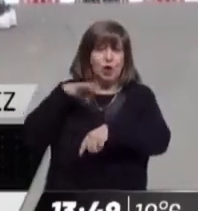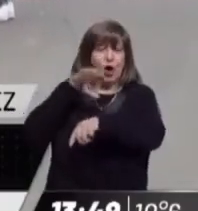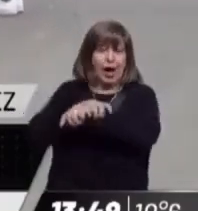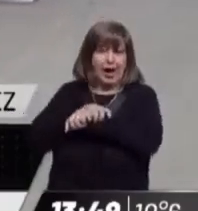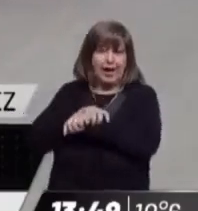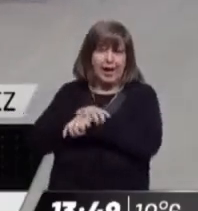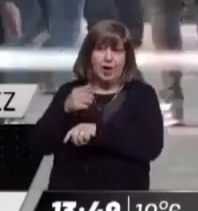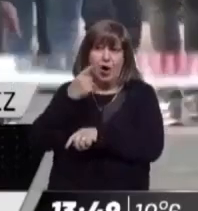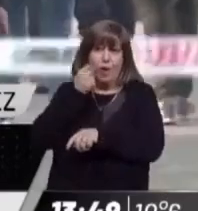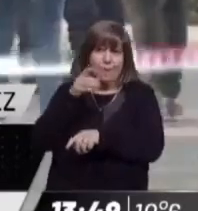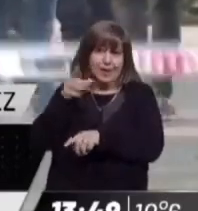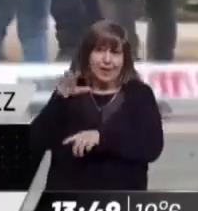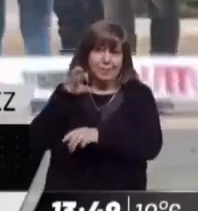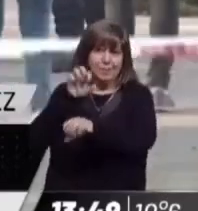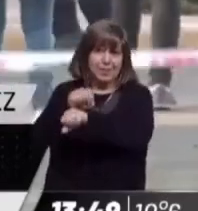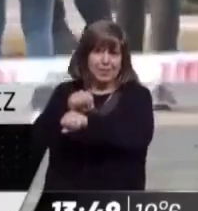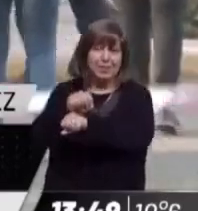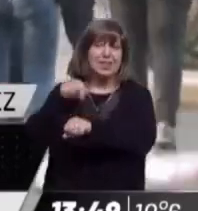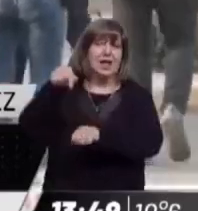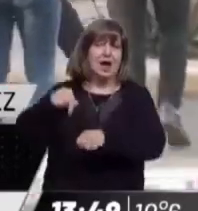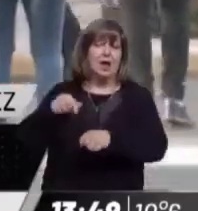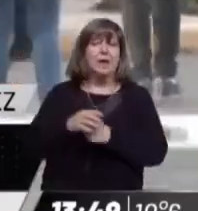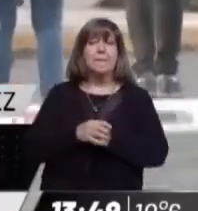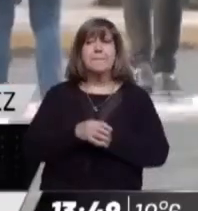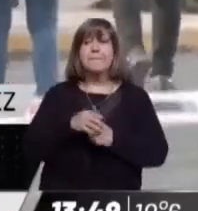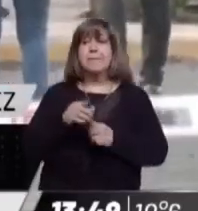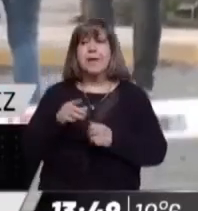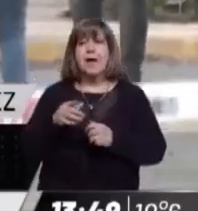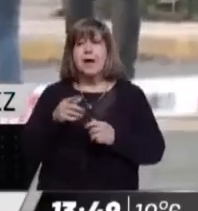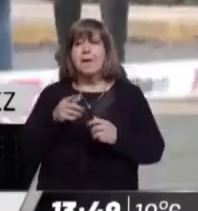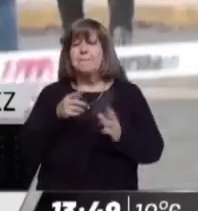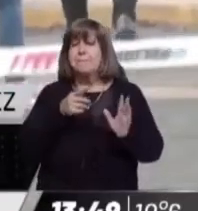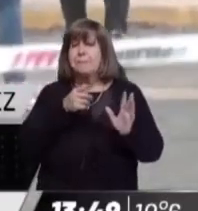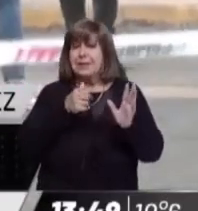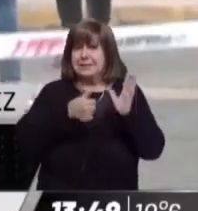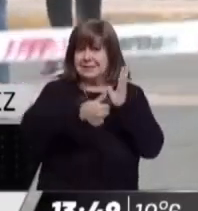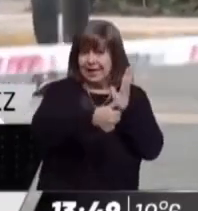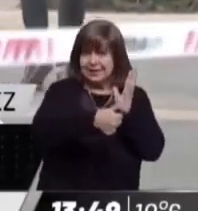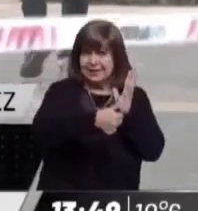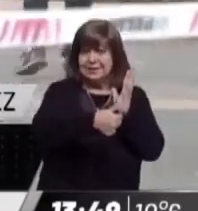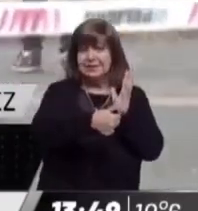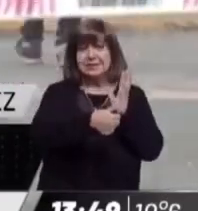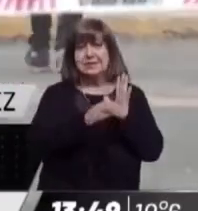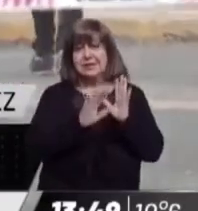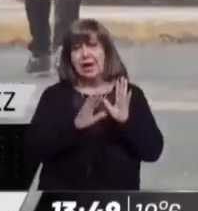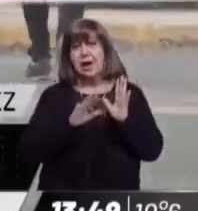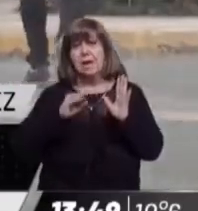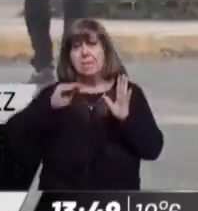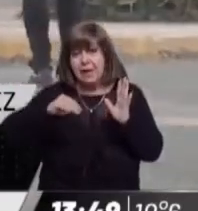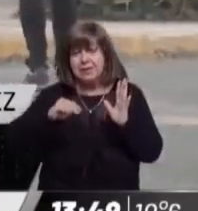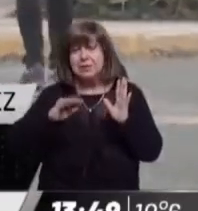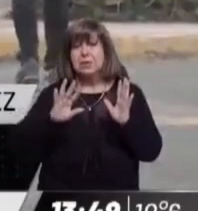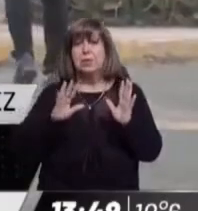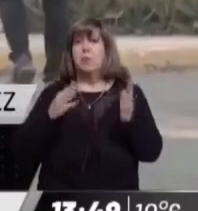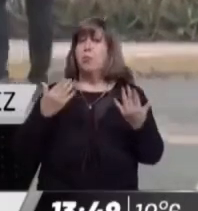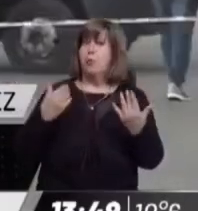detenido a esta persona prófuga. Se estima que podrían haber más participantes, pero al menos la justicia tenía a estas